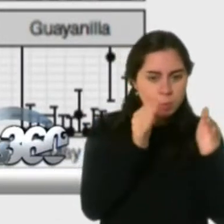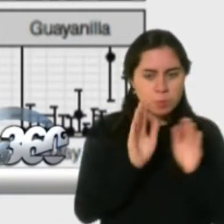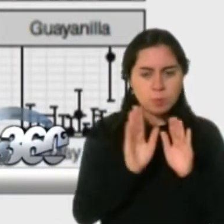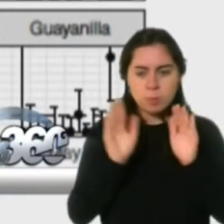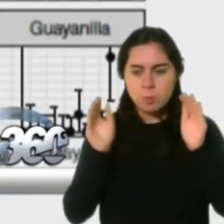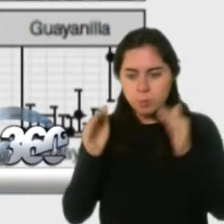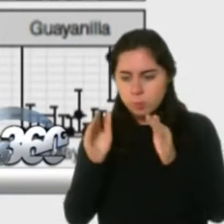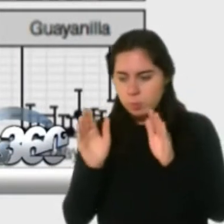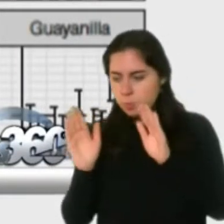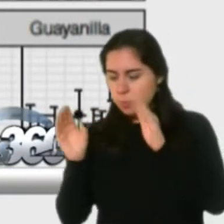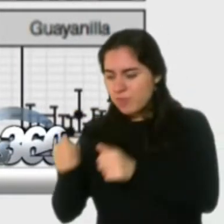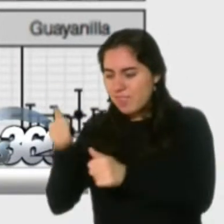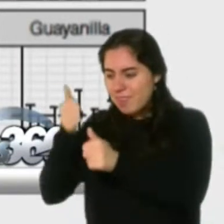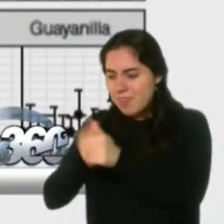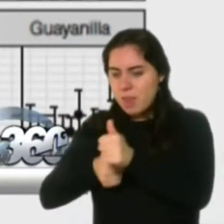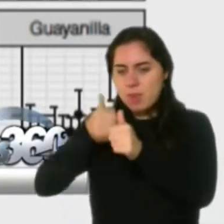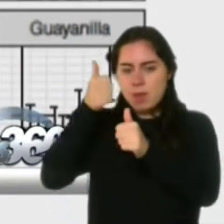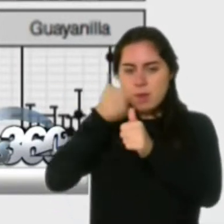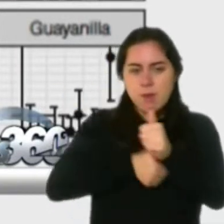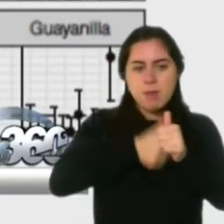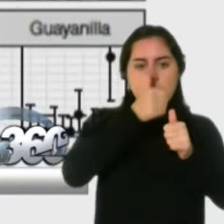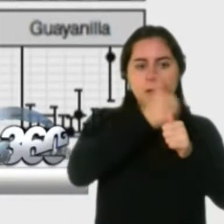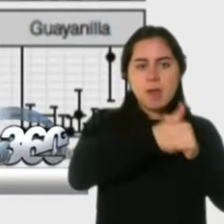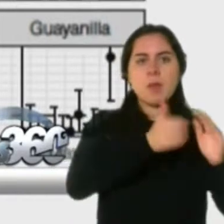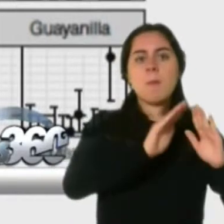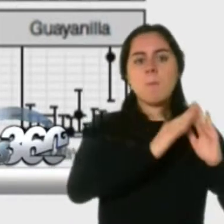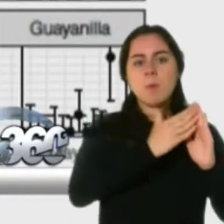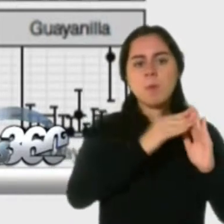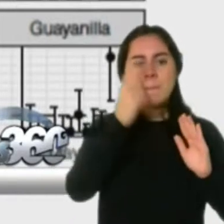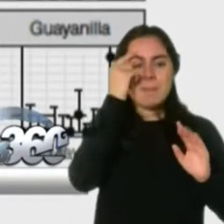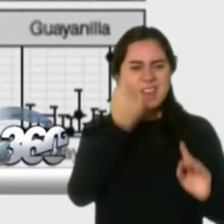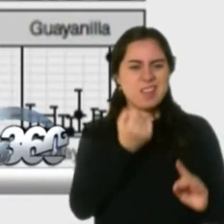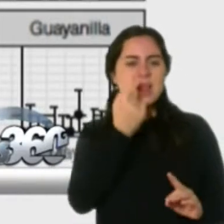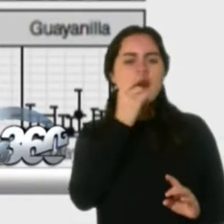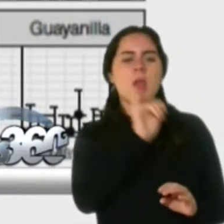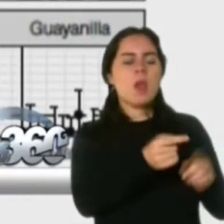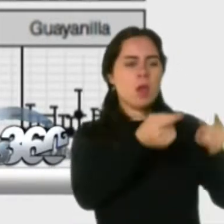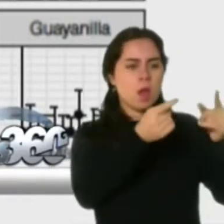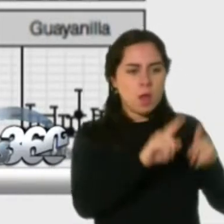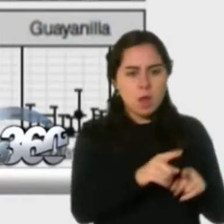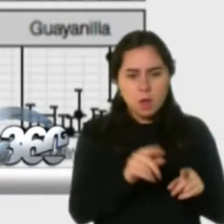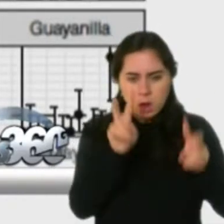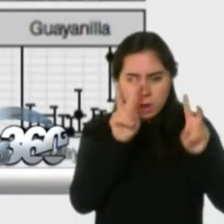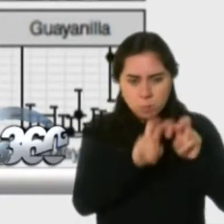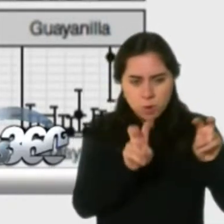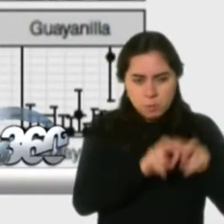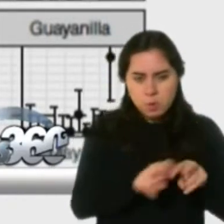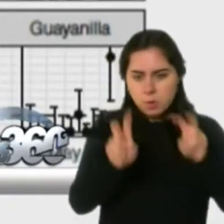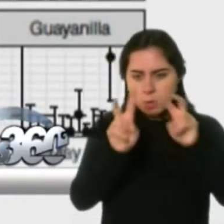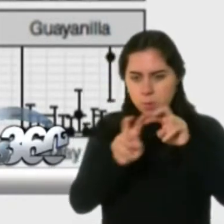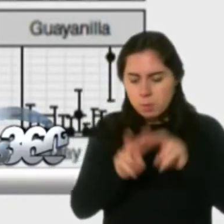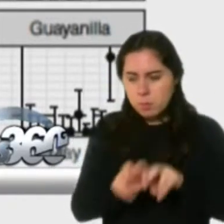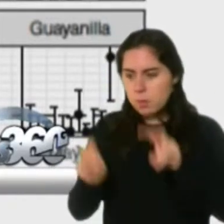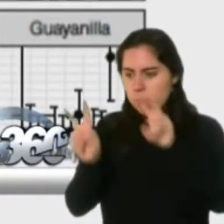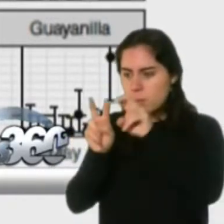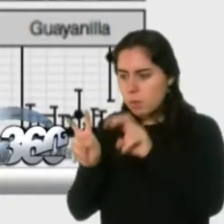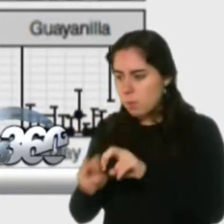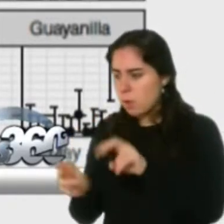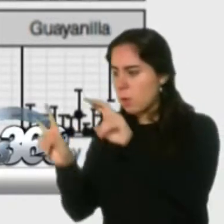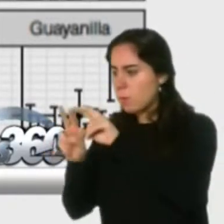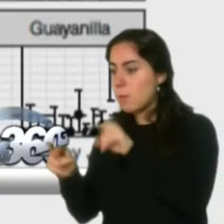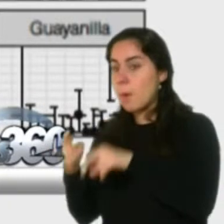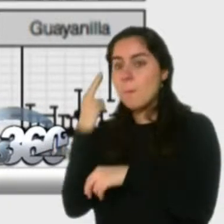para entender qué es lo que está ocurriendo en ellos. Por eso son importantes los epidemiólogos municipales y dado